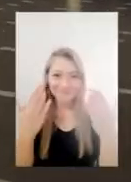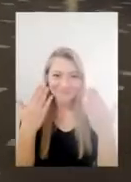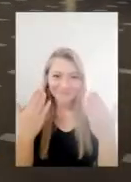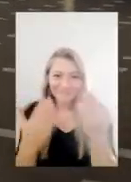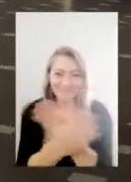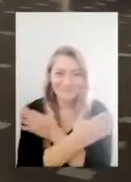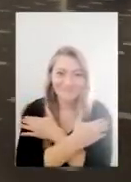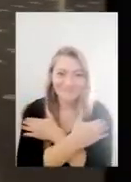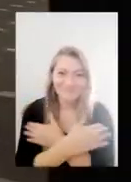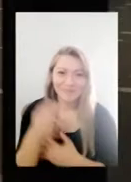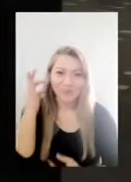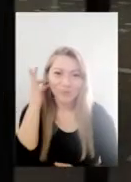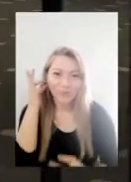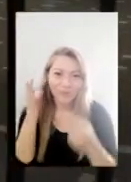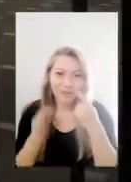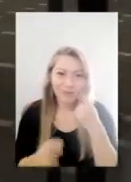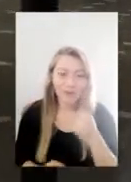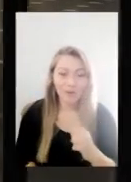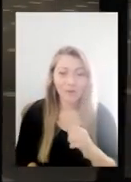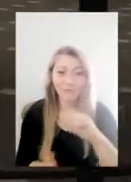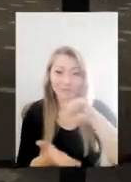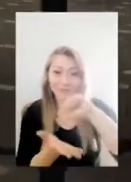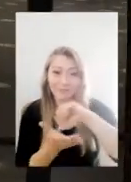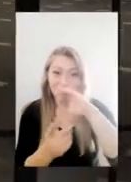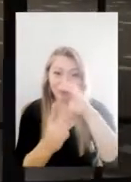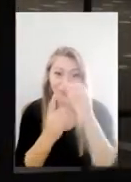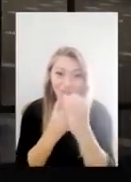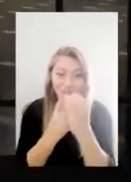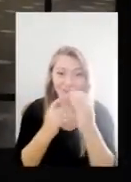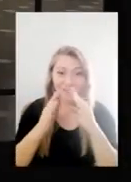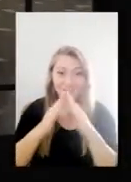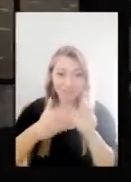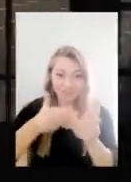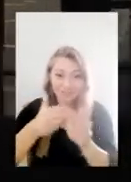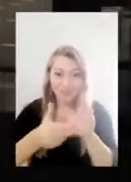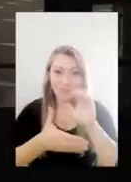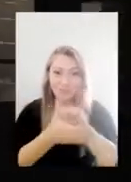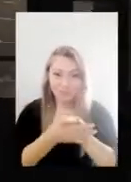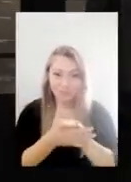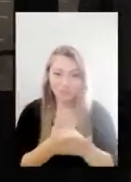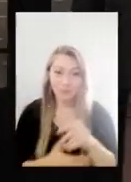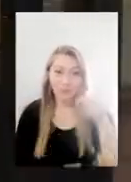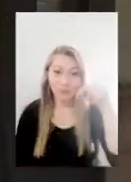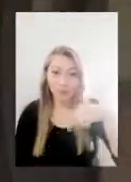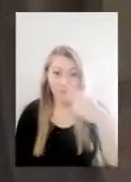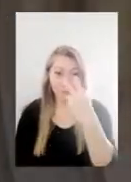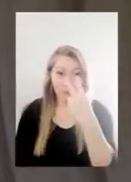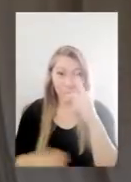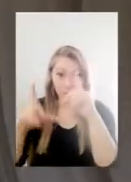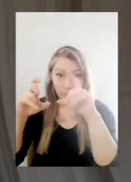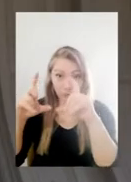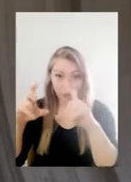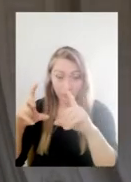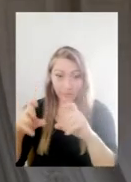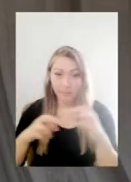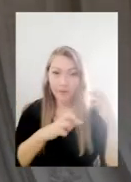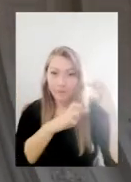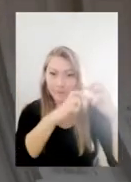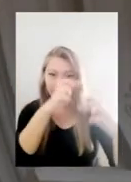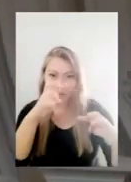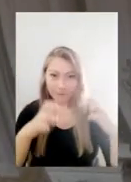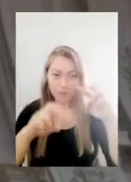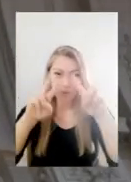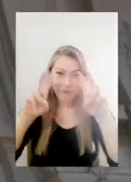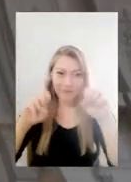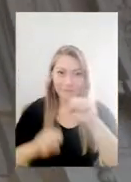Bienvenidas y bienvenidos al Centro Cultural Estación Mapocho. Hoy visitaremos virtualmente la muestra de fotografía patrimonial